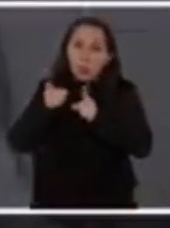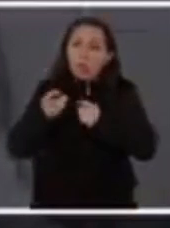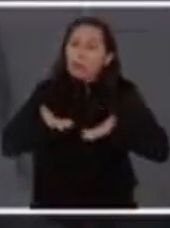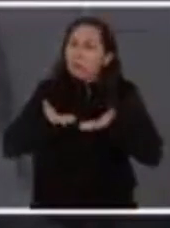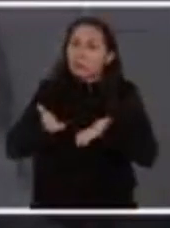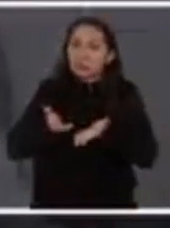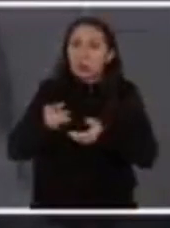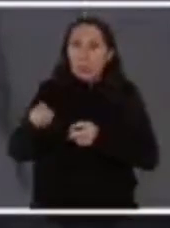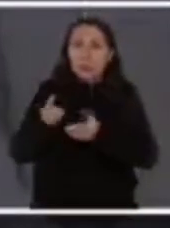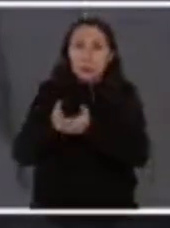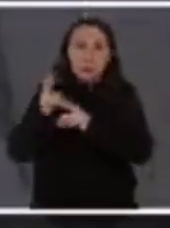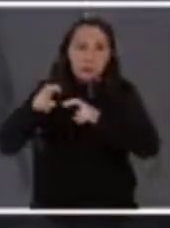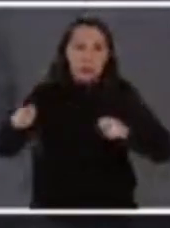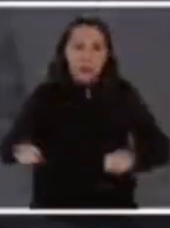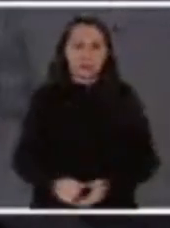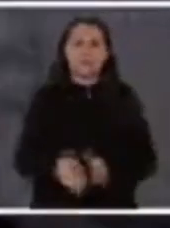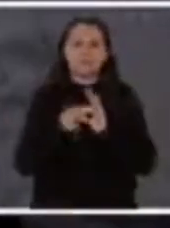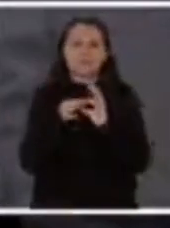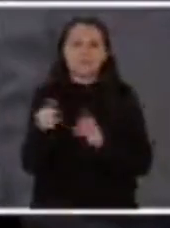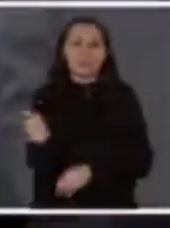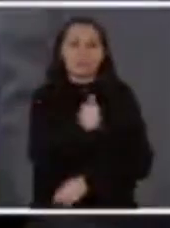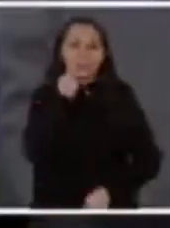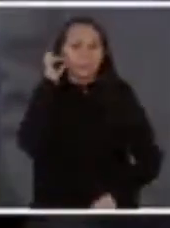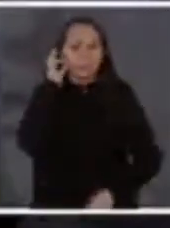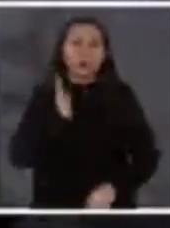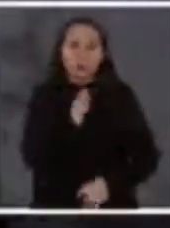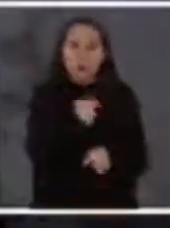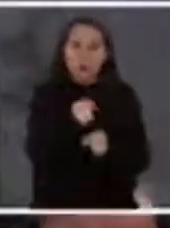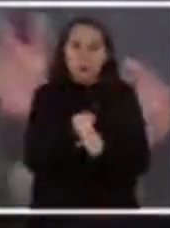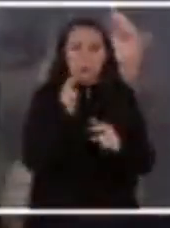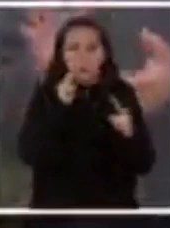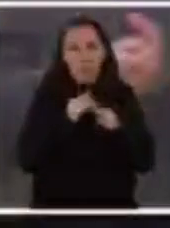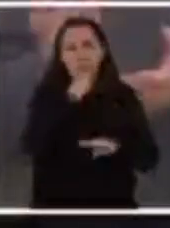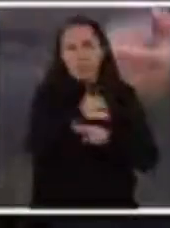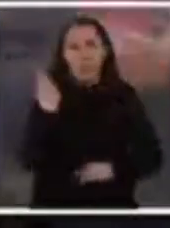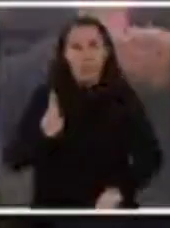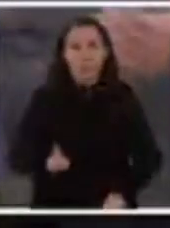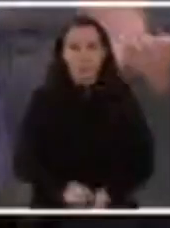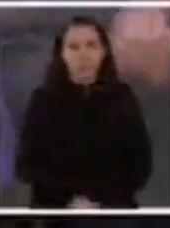estar disponibles a aquello. Muchas gracias a todos y a todas. Seguimos trabajando. Nos vamos a Rengo.